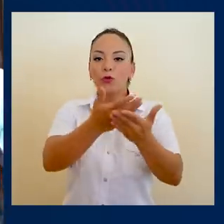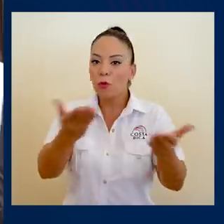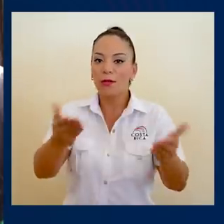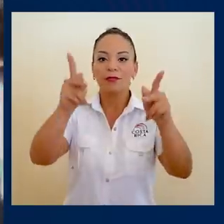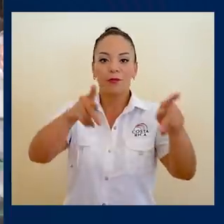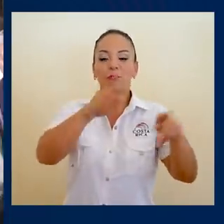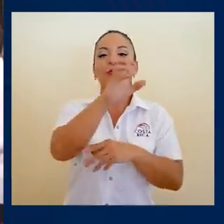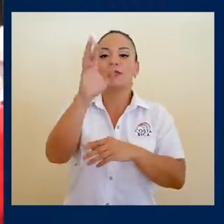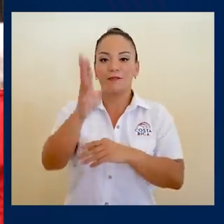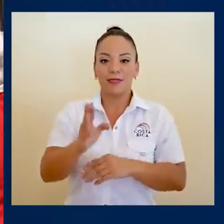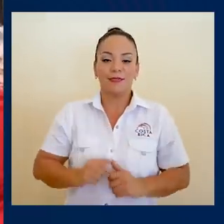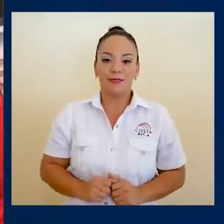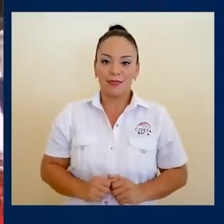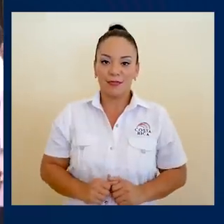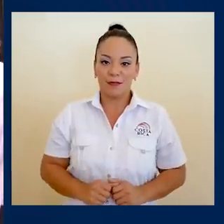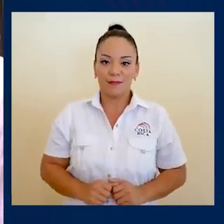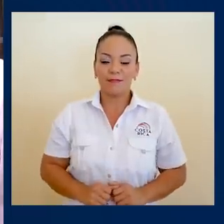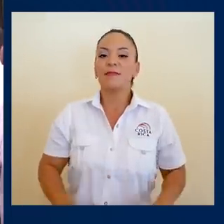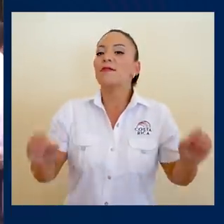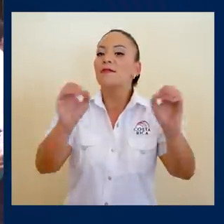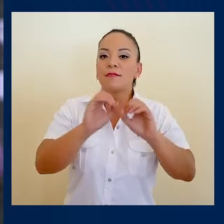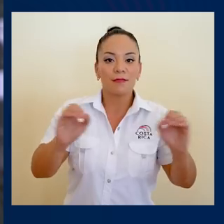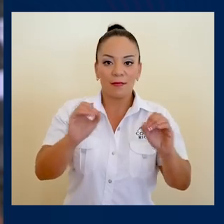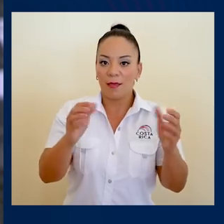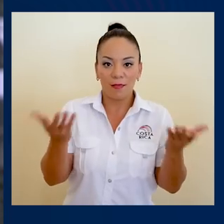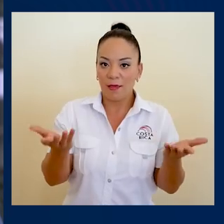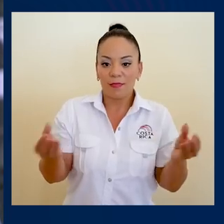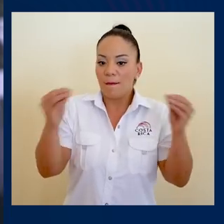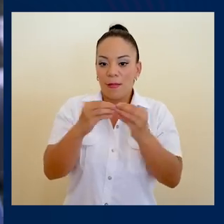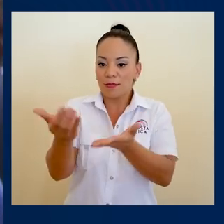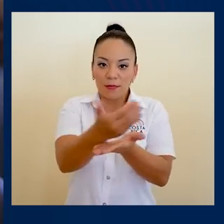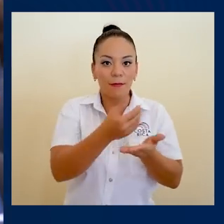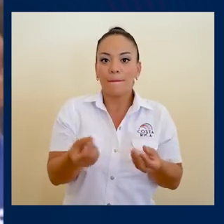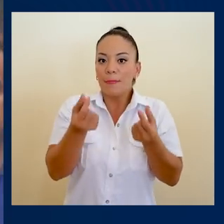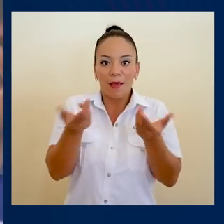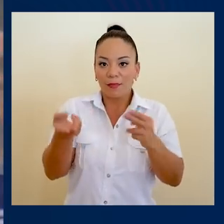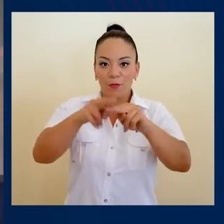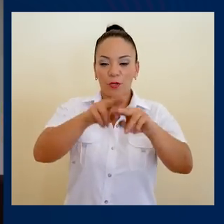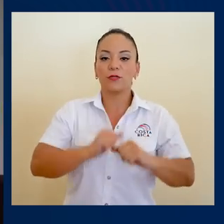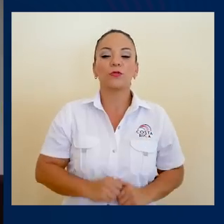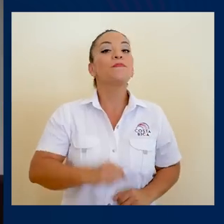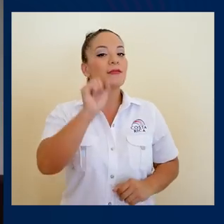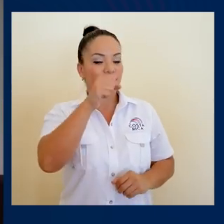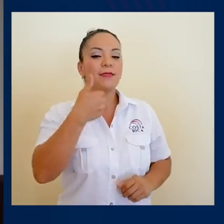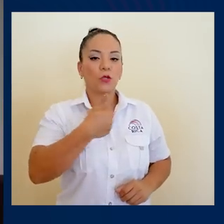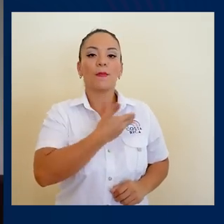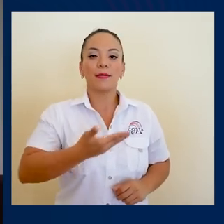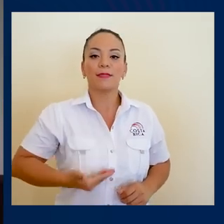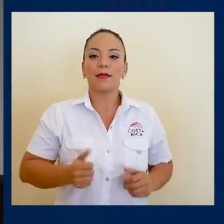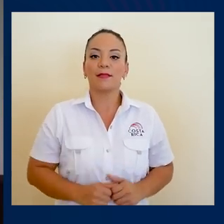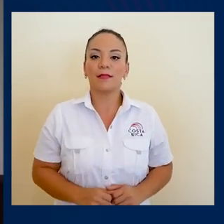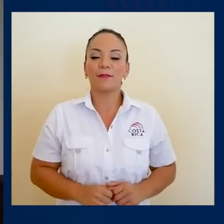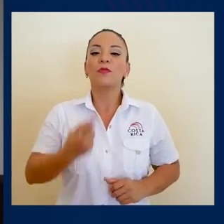los costarricenses sin tener que recaudar más plata del pueblo. Sí, señor presidente, pero